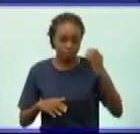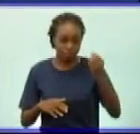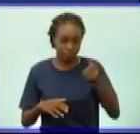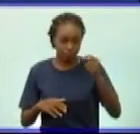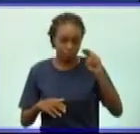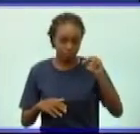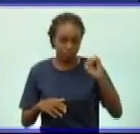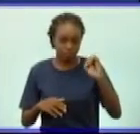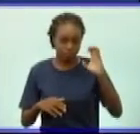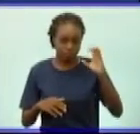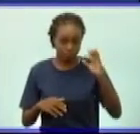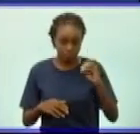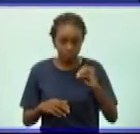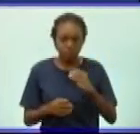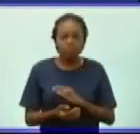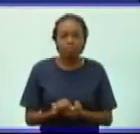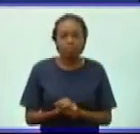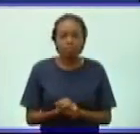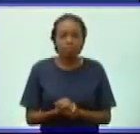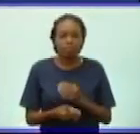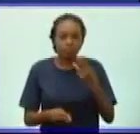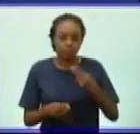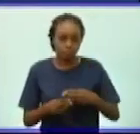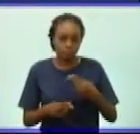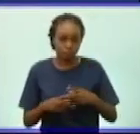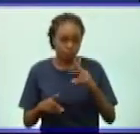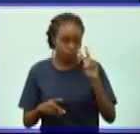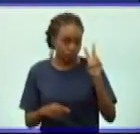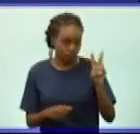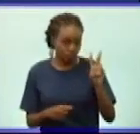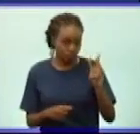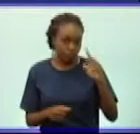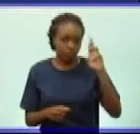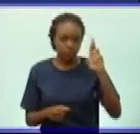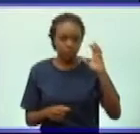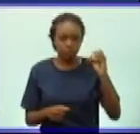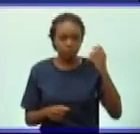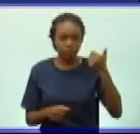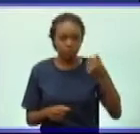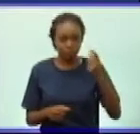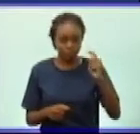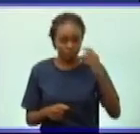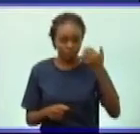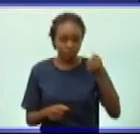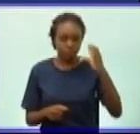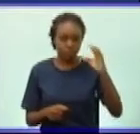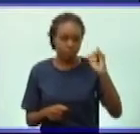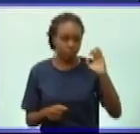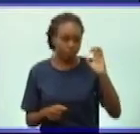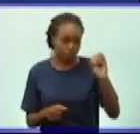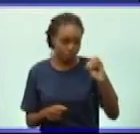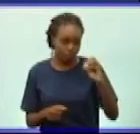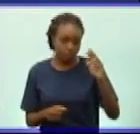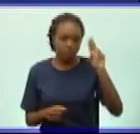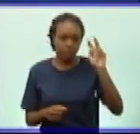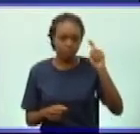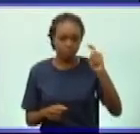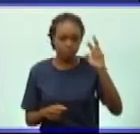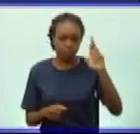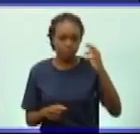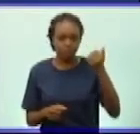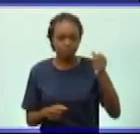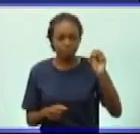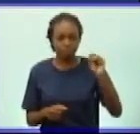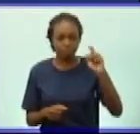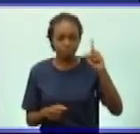movimientos de traslación o de rotación, movimientos que ya diste en ciencias naturales en la educación